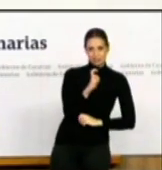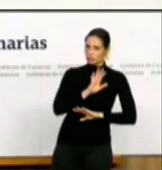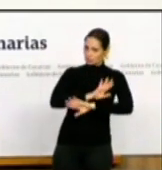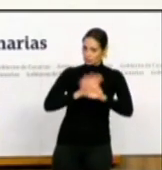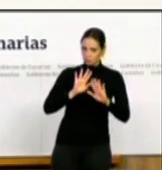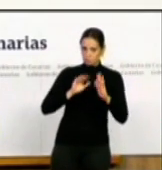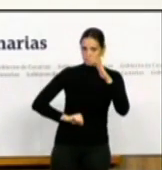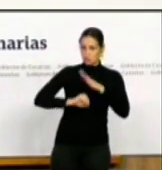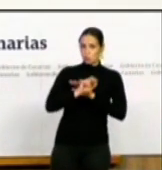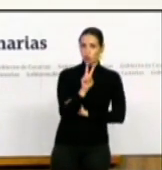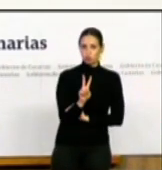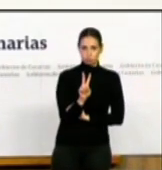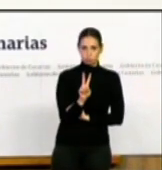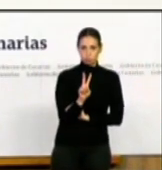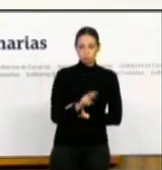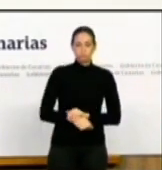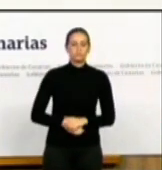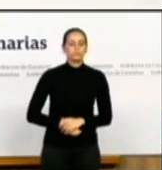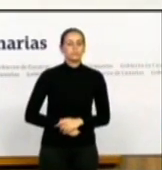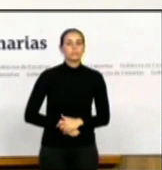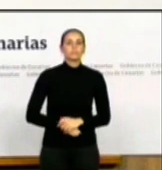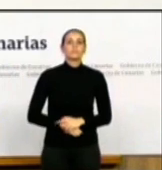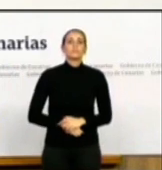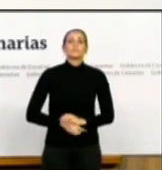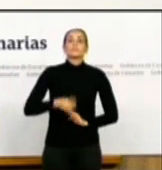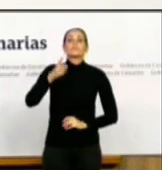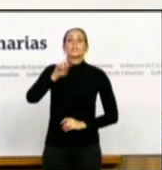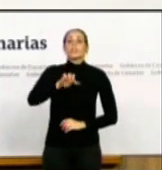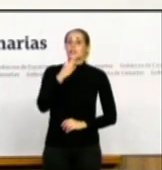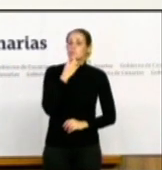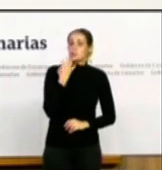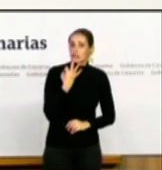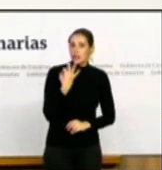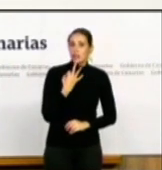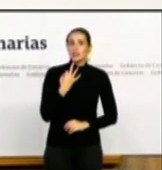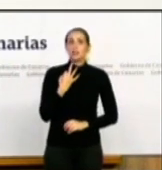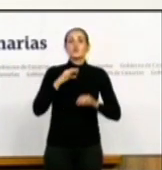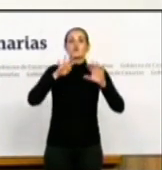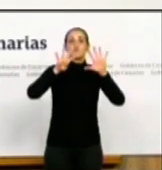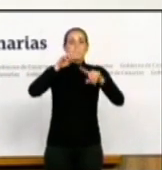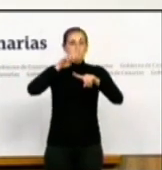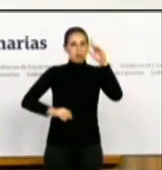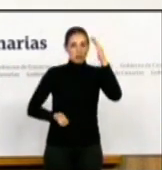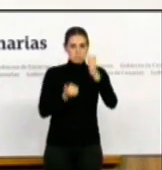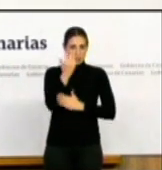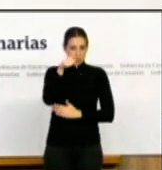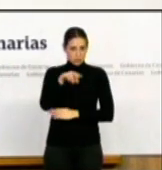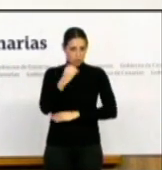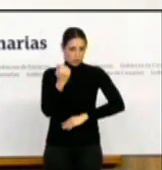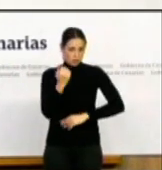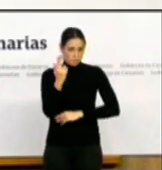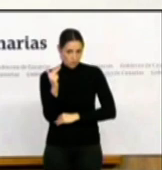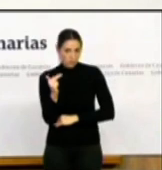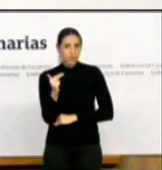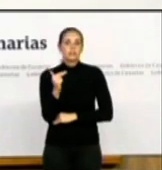También decir que convocamos a las 9:30 de la mañana de este viernes la Junta de Seguridad